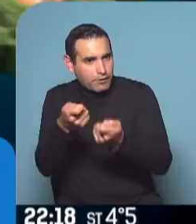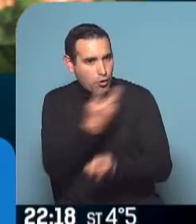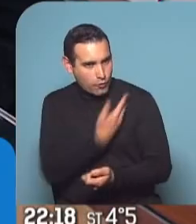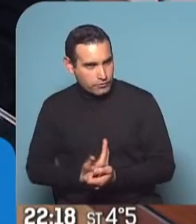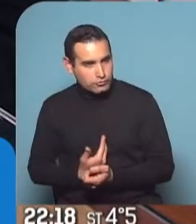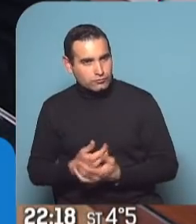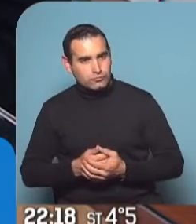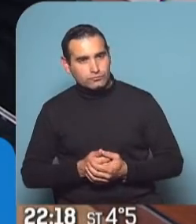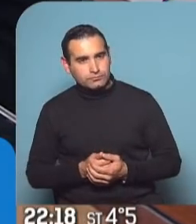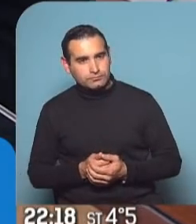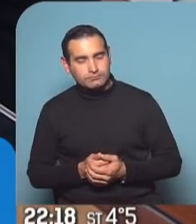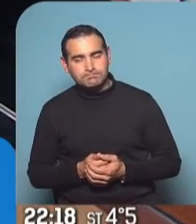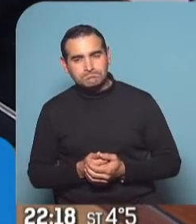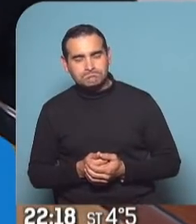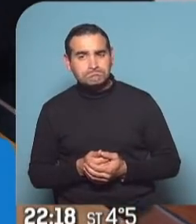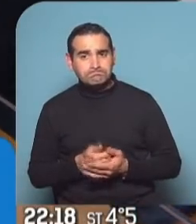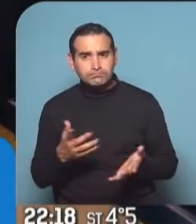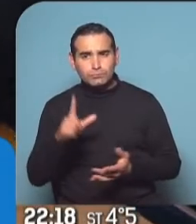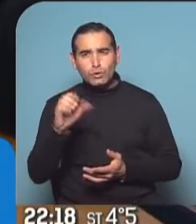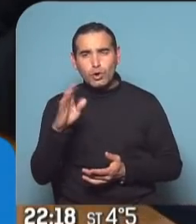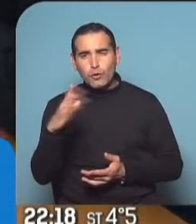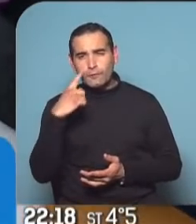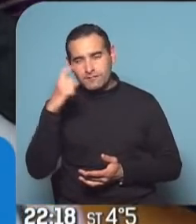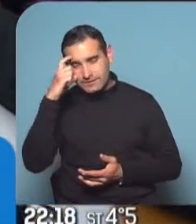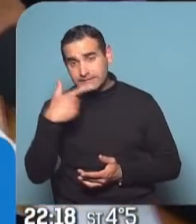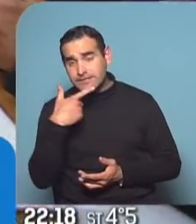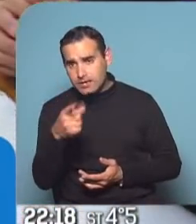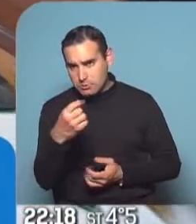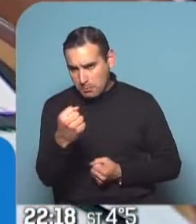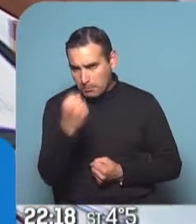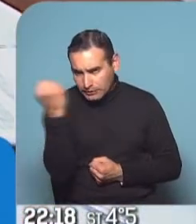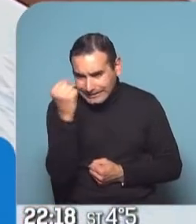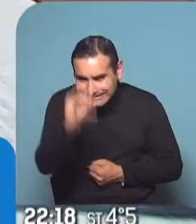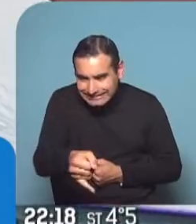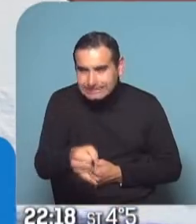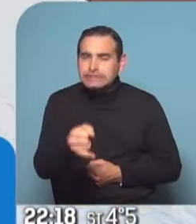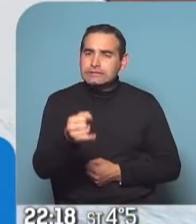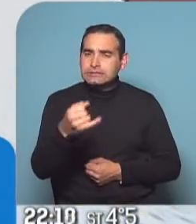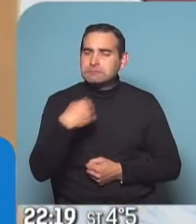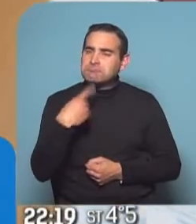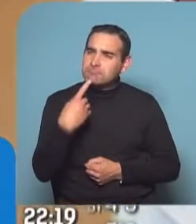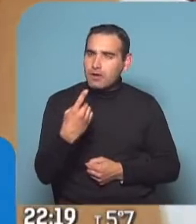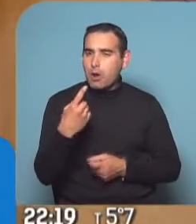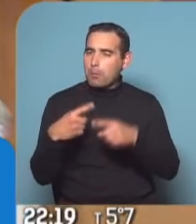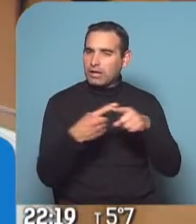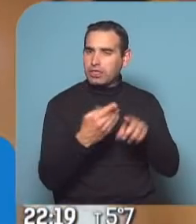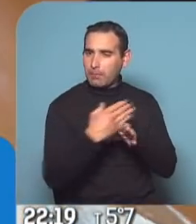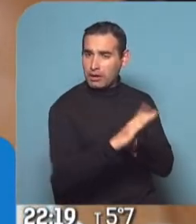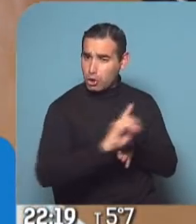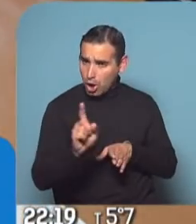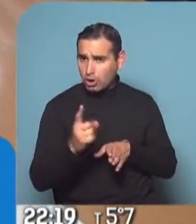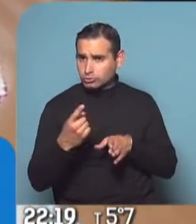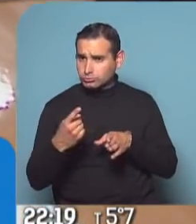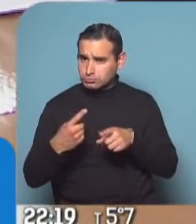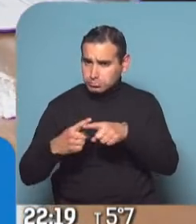del tratado? Bueno, digamos, los lobbies son importantes. Yo no dejaría de lado la política, ¿no? La posibilidad de construir